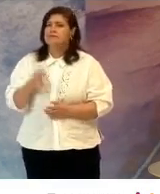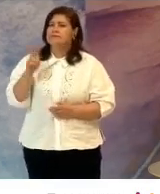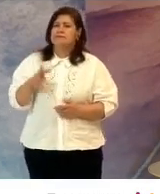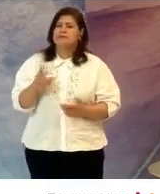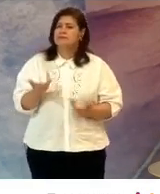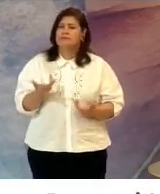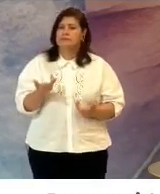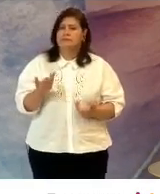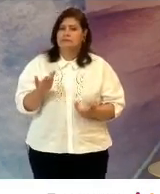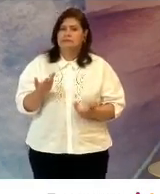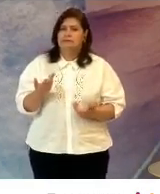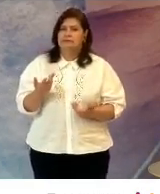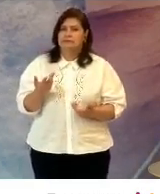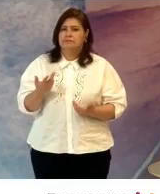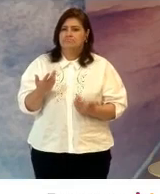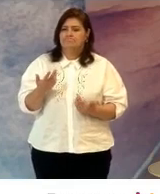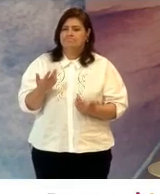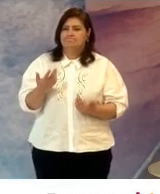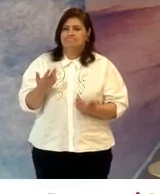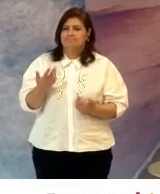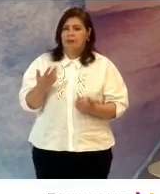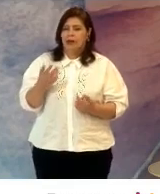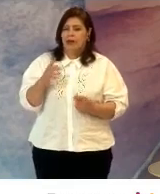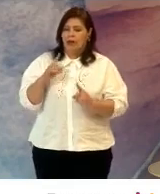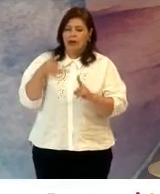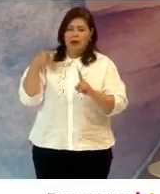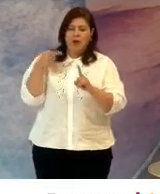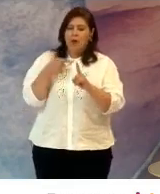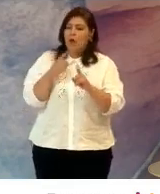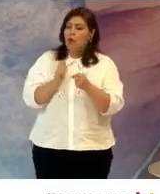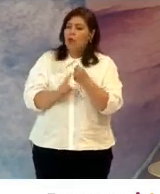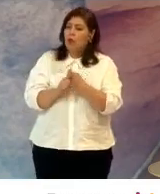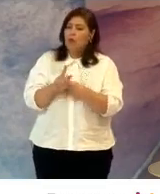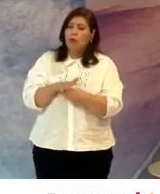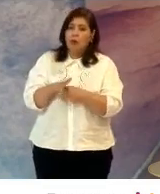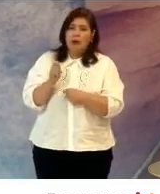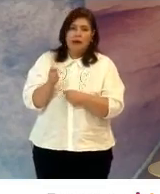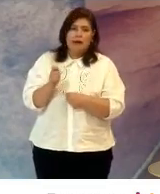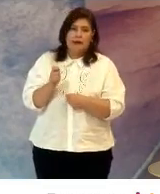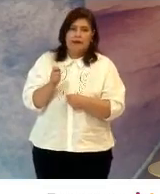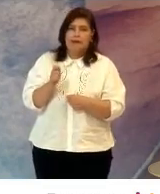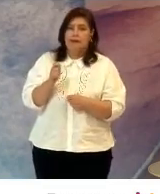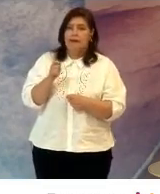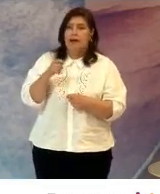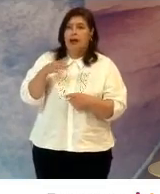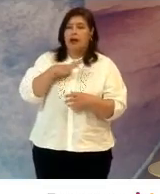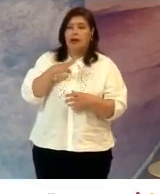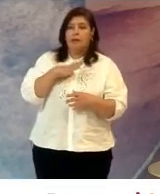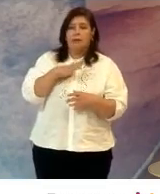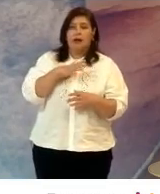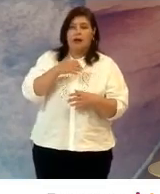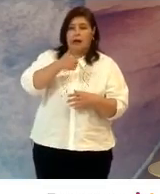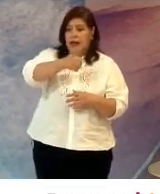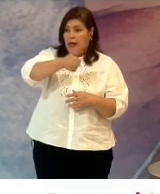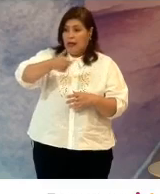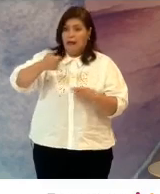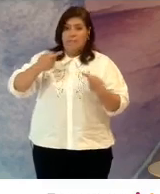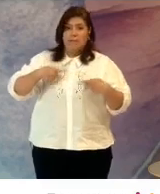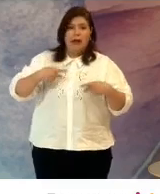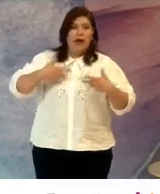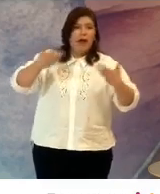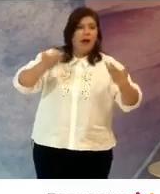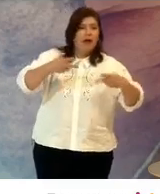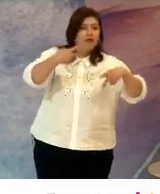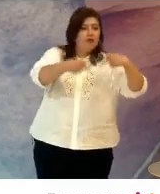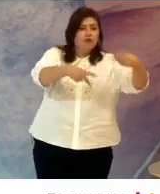Entonces, no hay. El problema es que todos están haciendo esto en sus silos, y lo